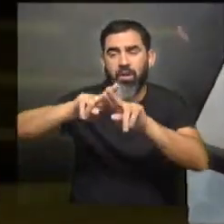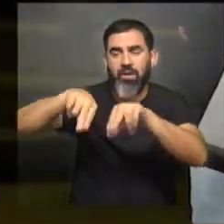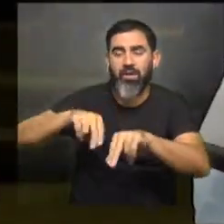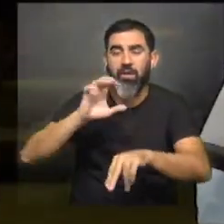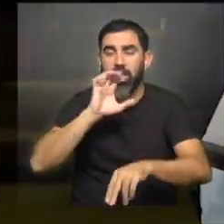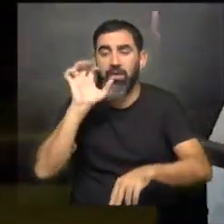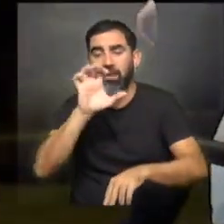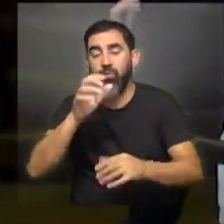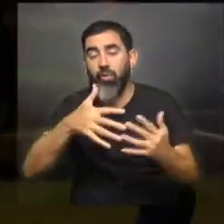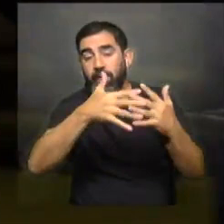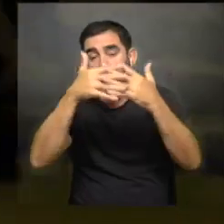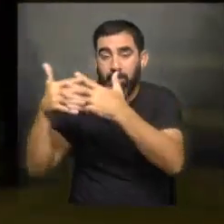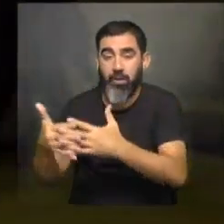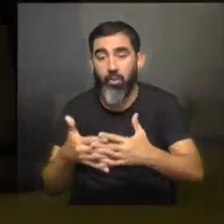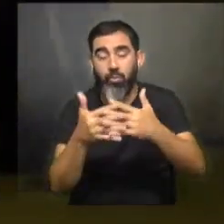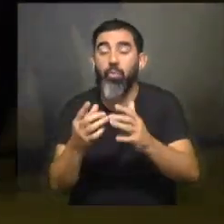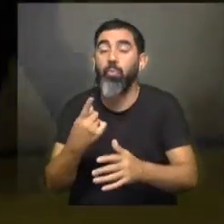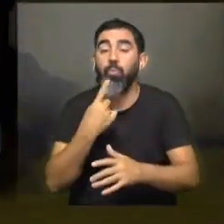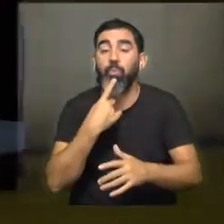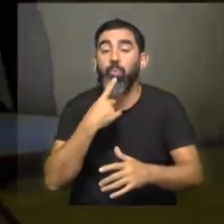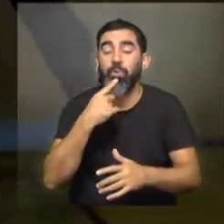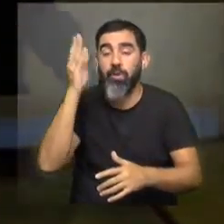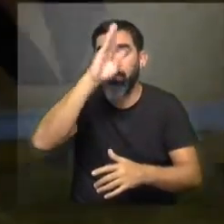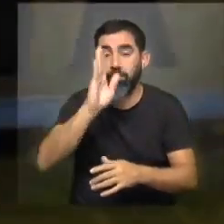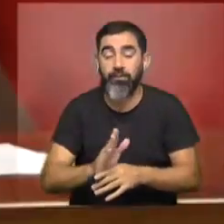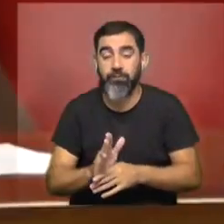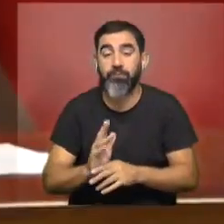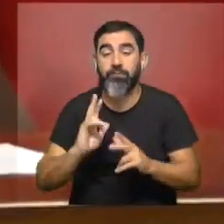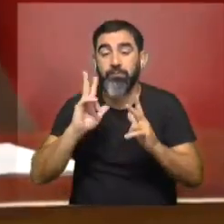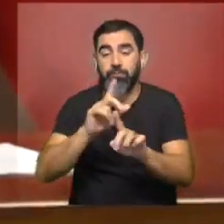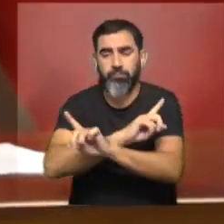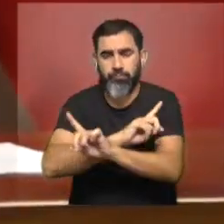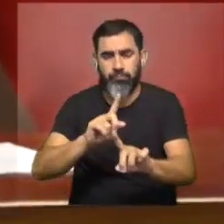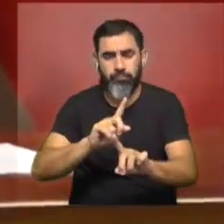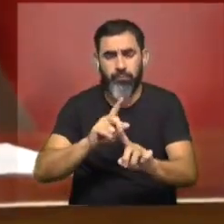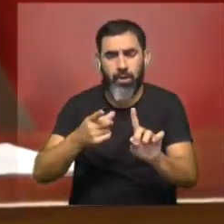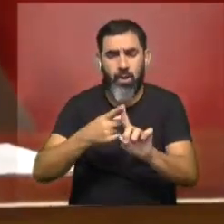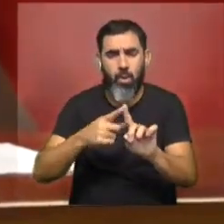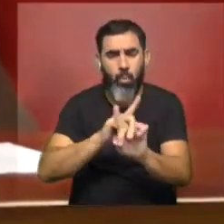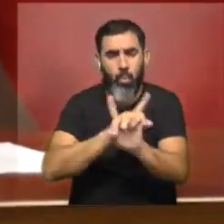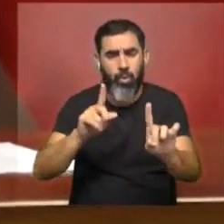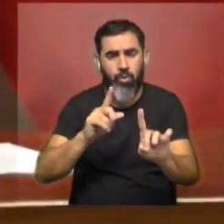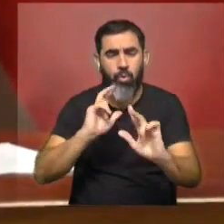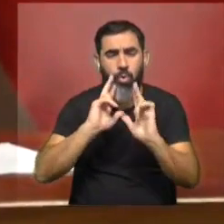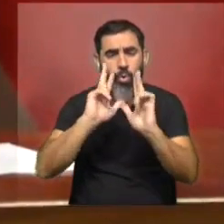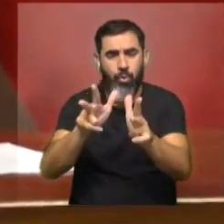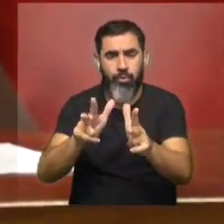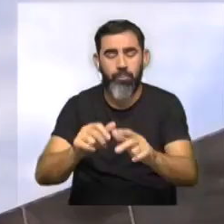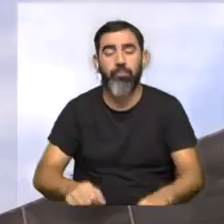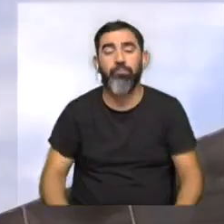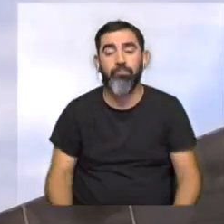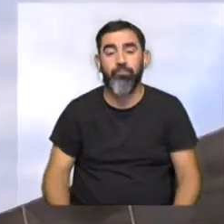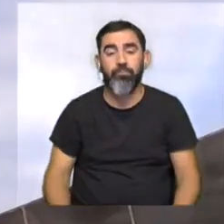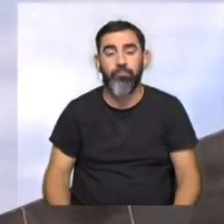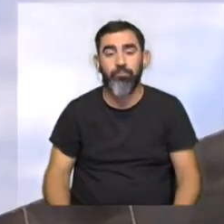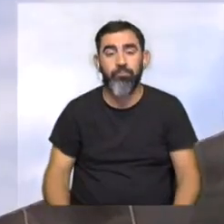críticas de Estados Unidos hacia la política exterior de su país y dijo que no está en absoluto de acuerdo con esas afirmaciones ni por qué